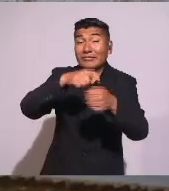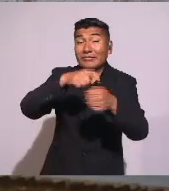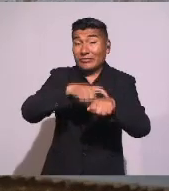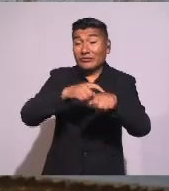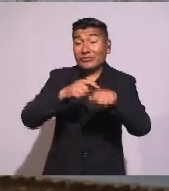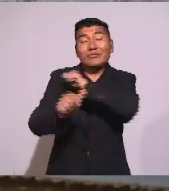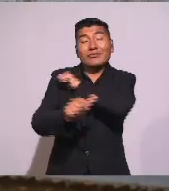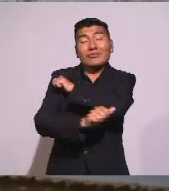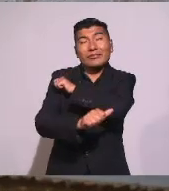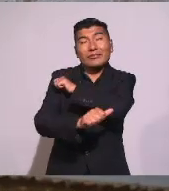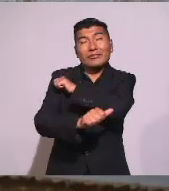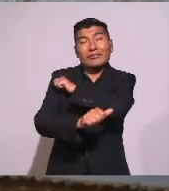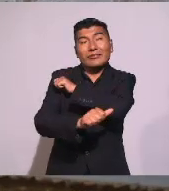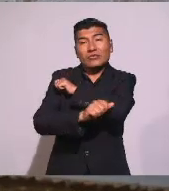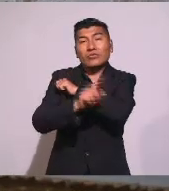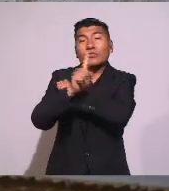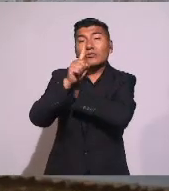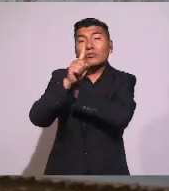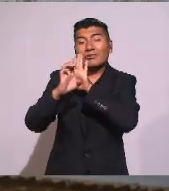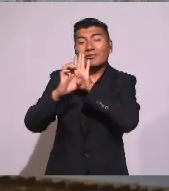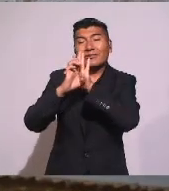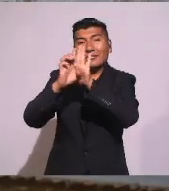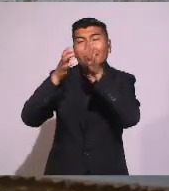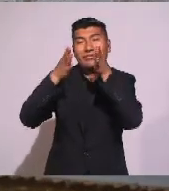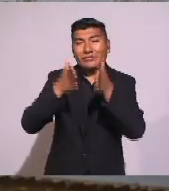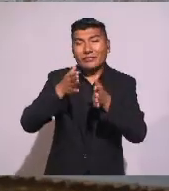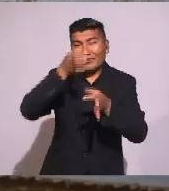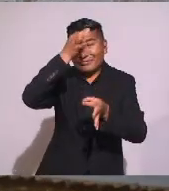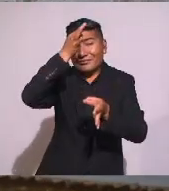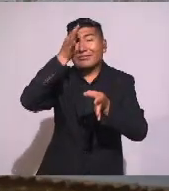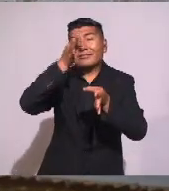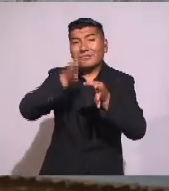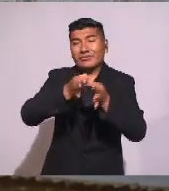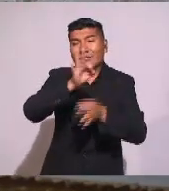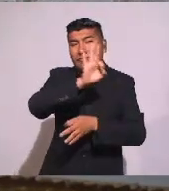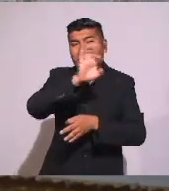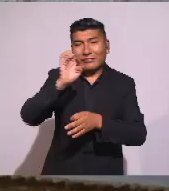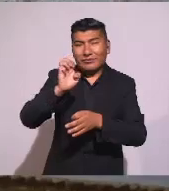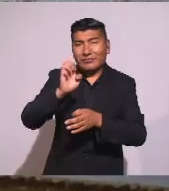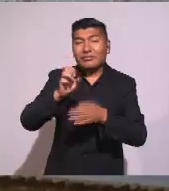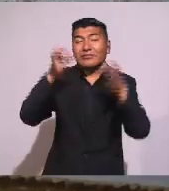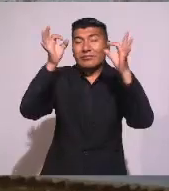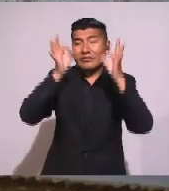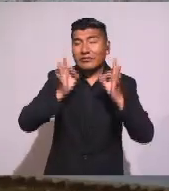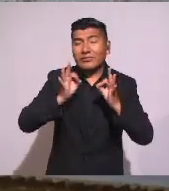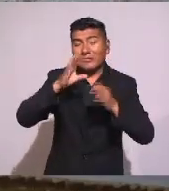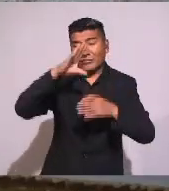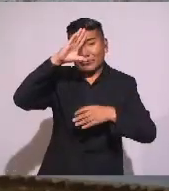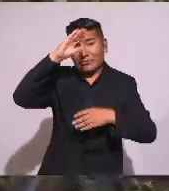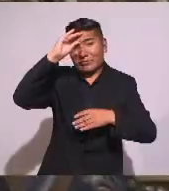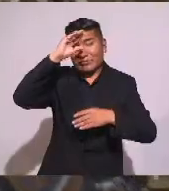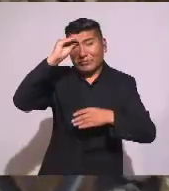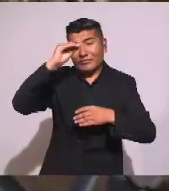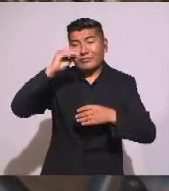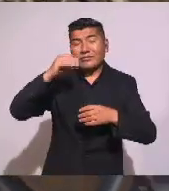abraham es el emblema de la fe el modelo del hombre creyente